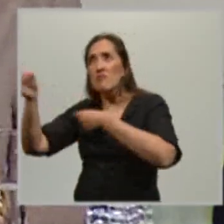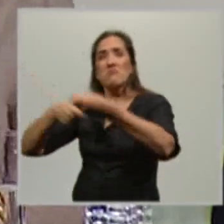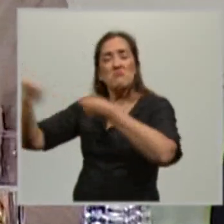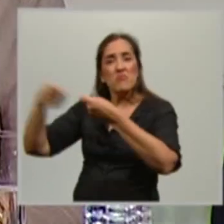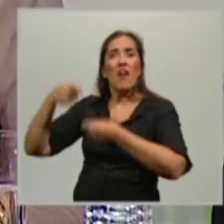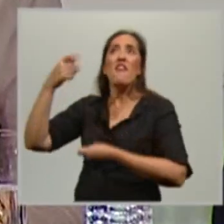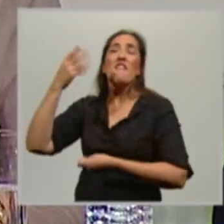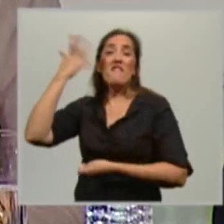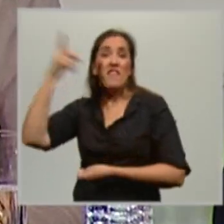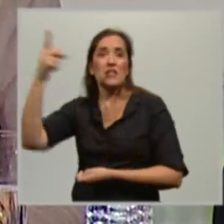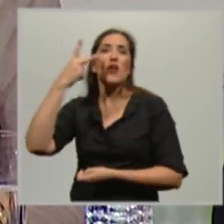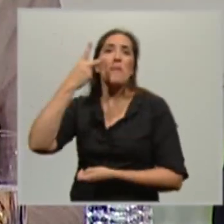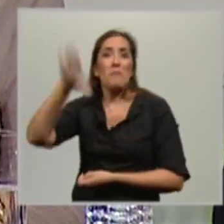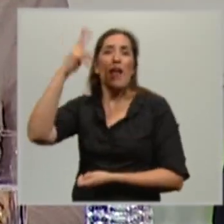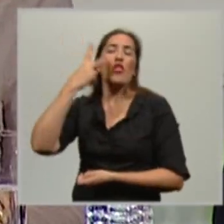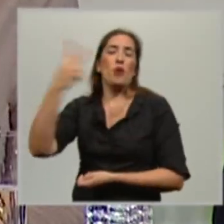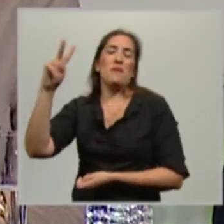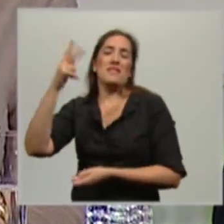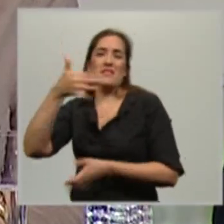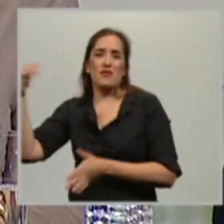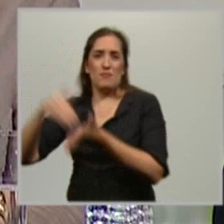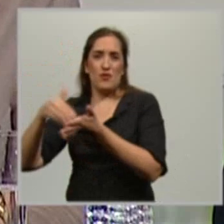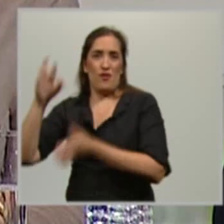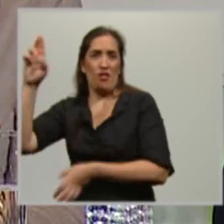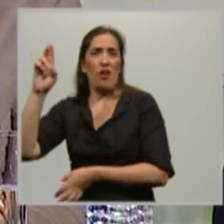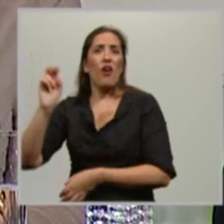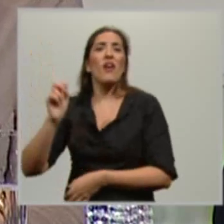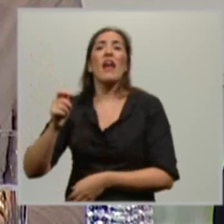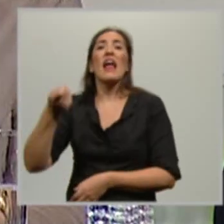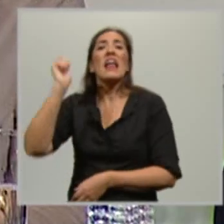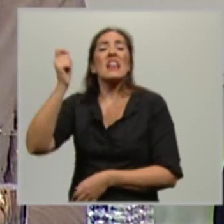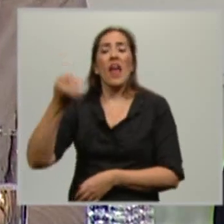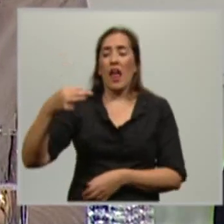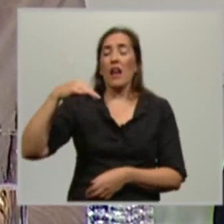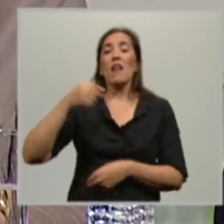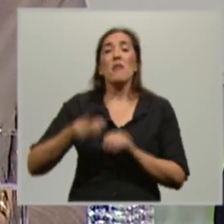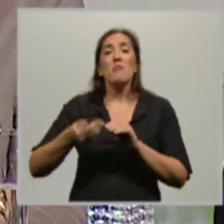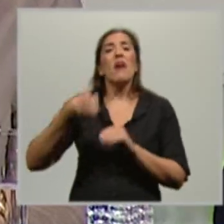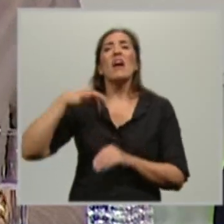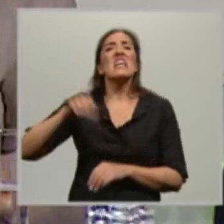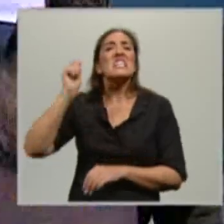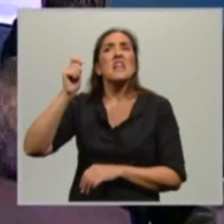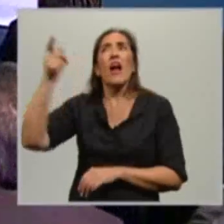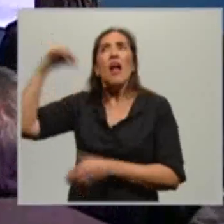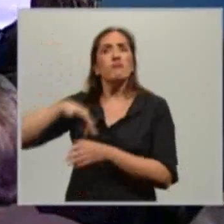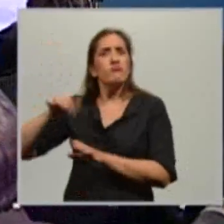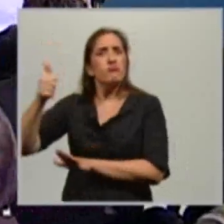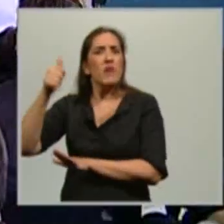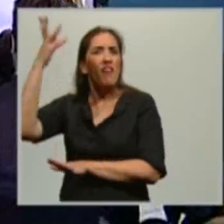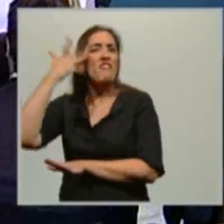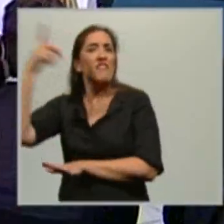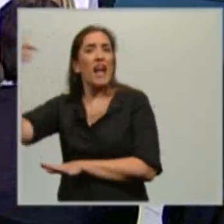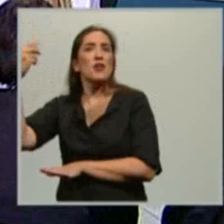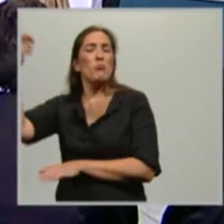2.600 millones de dólares y los que ganan, los que tienen superávit con nosotros, son los franceses. ¿Por qué? Porque